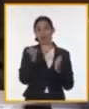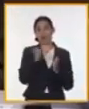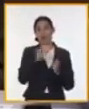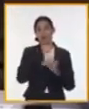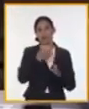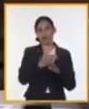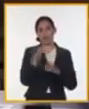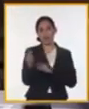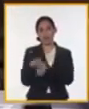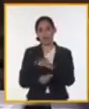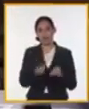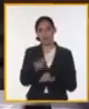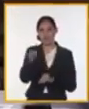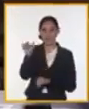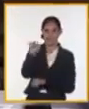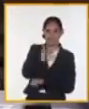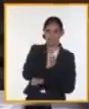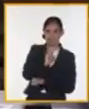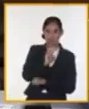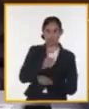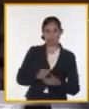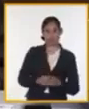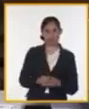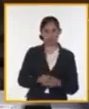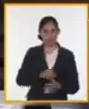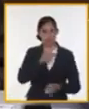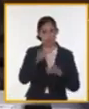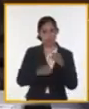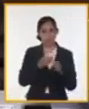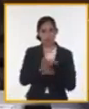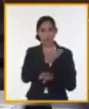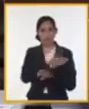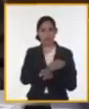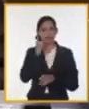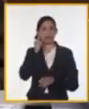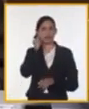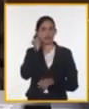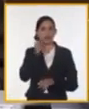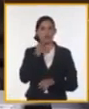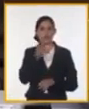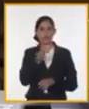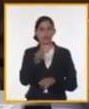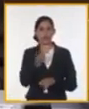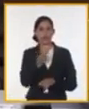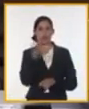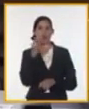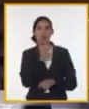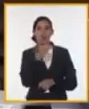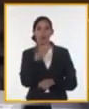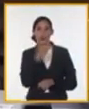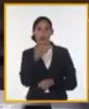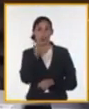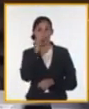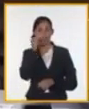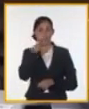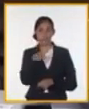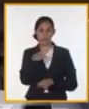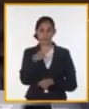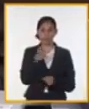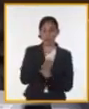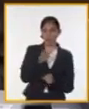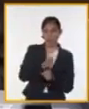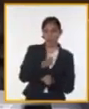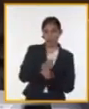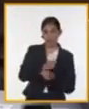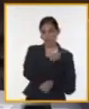ella muy bien explicó, y se ha referido ella y Camilo también al papel de los cuadros. Se ha referido a